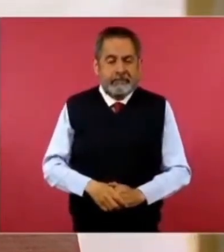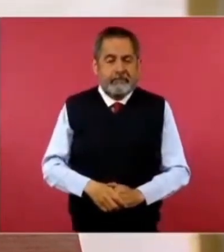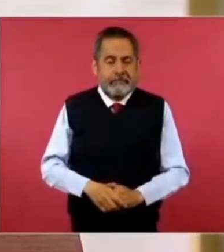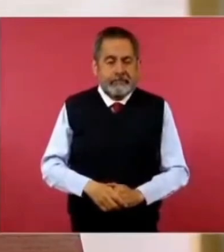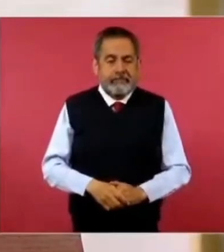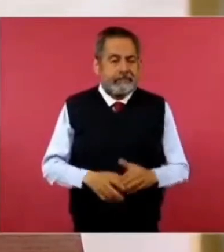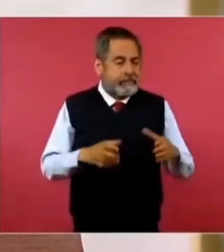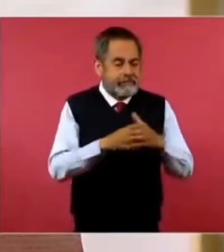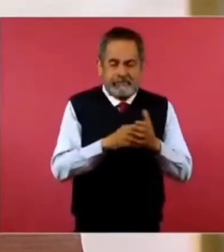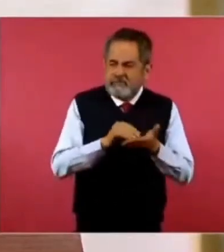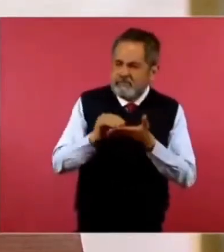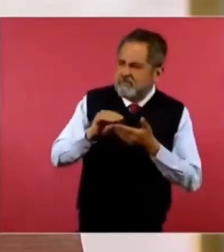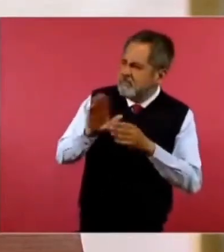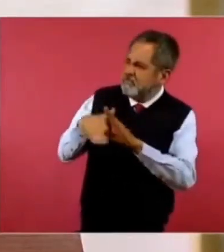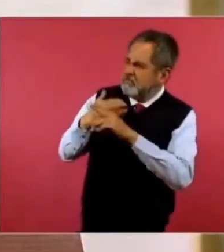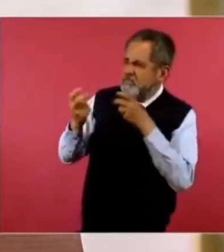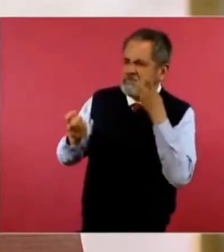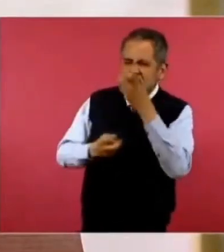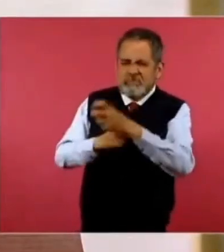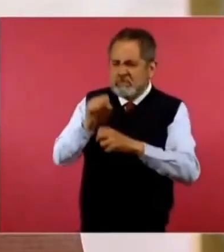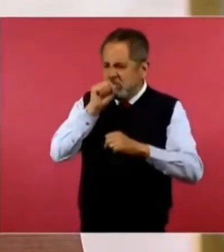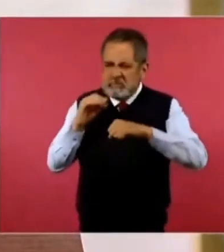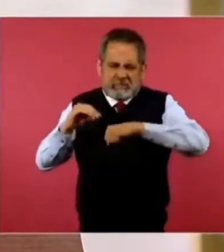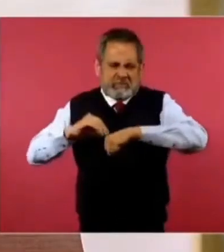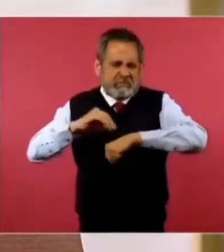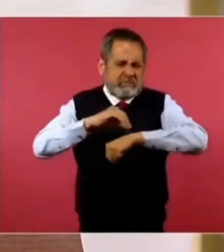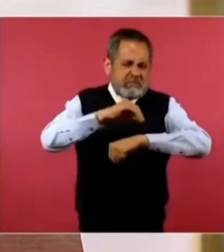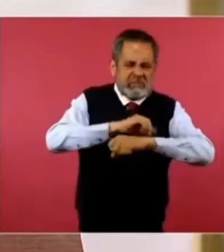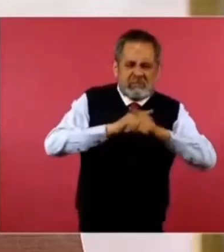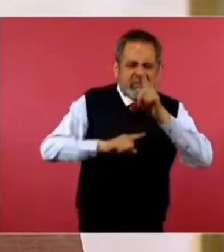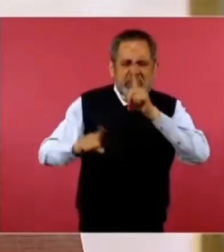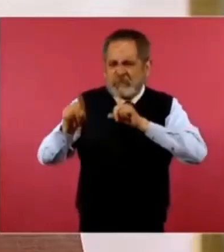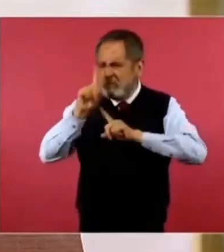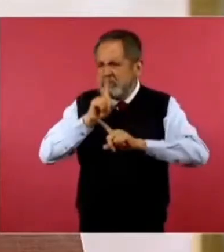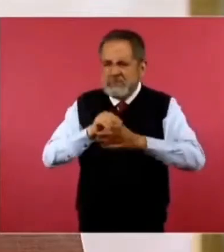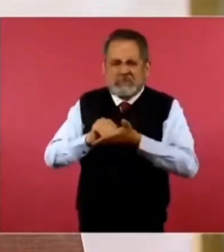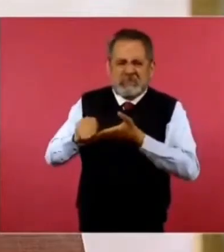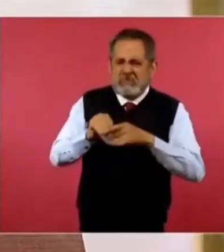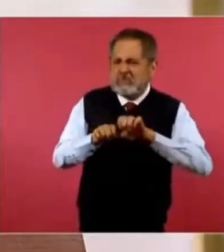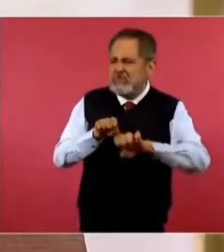la calumnia, se entregaron por entero a la mentira.